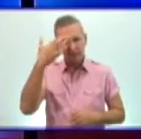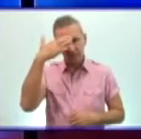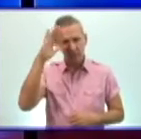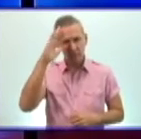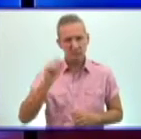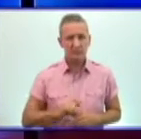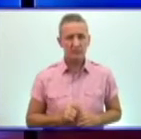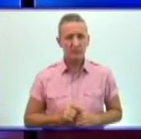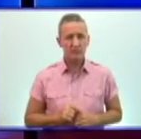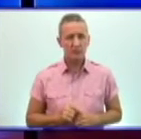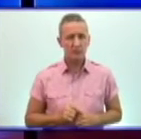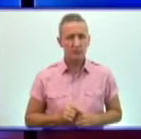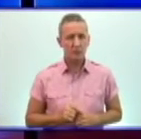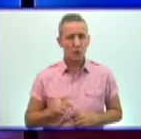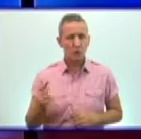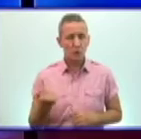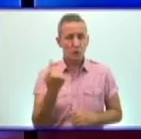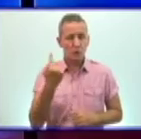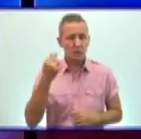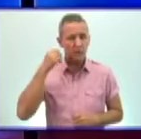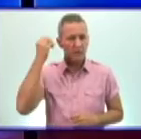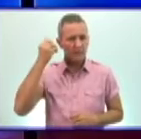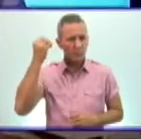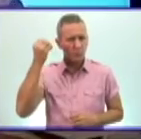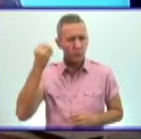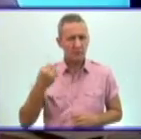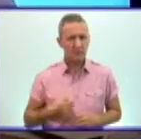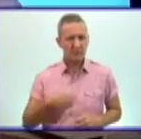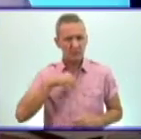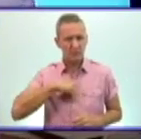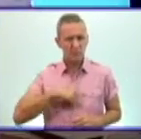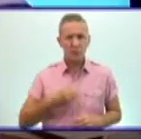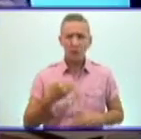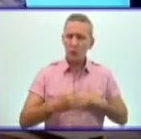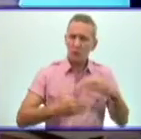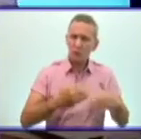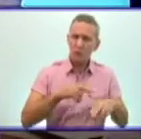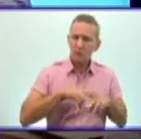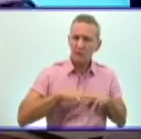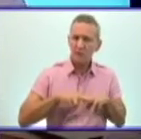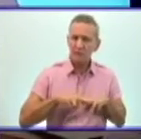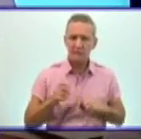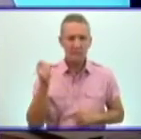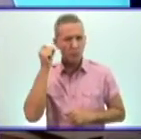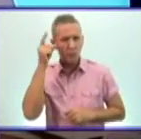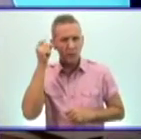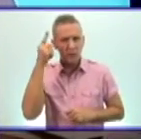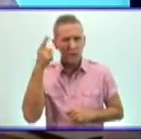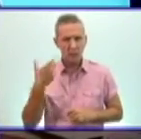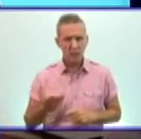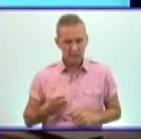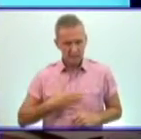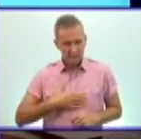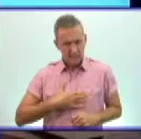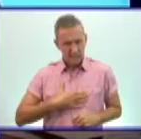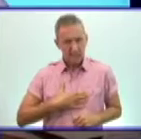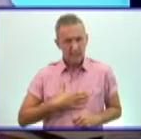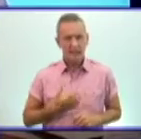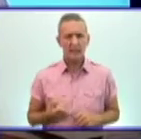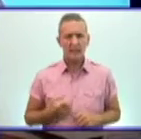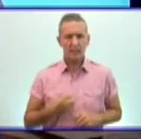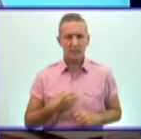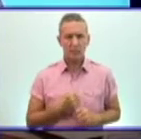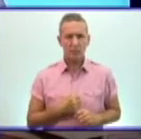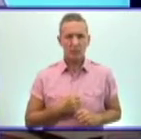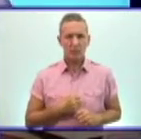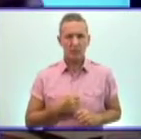no solamente por lo que pensamos y sentimos, pasa por el proceso histórico, por la experiencia que nosotros tenemos, y en ese sentido,